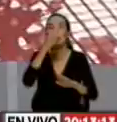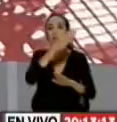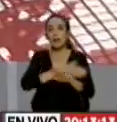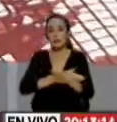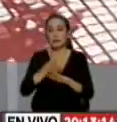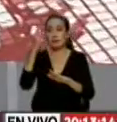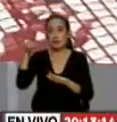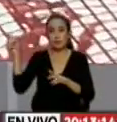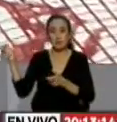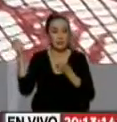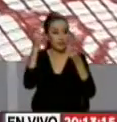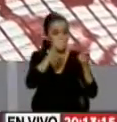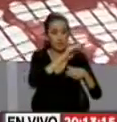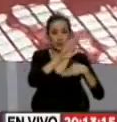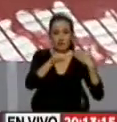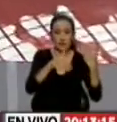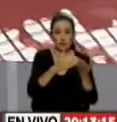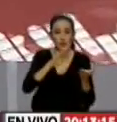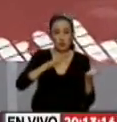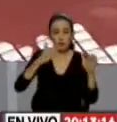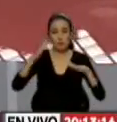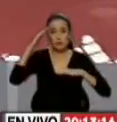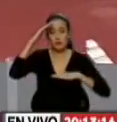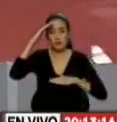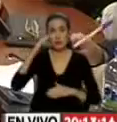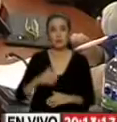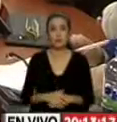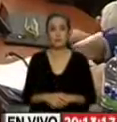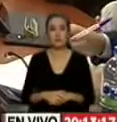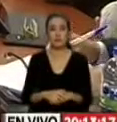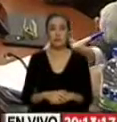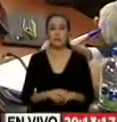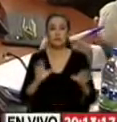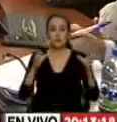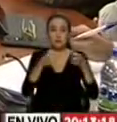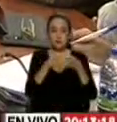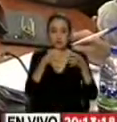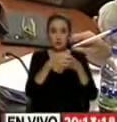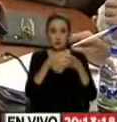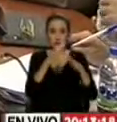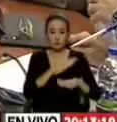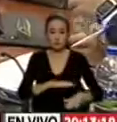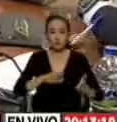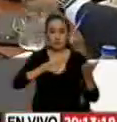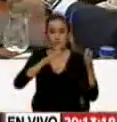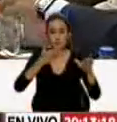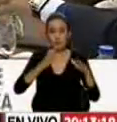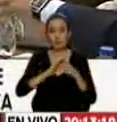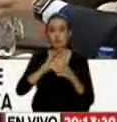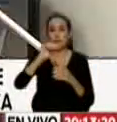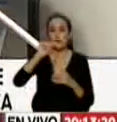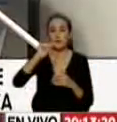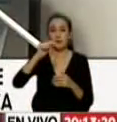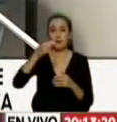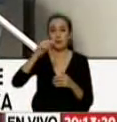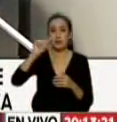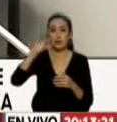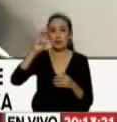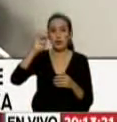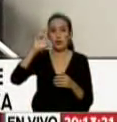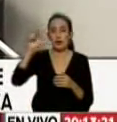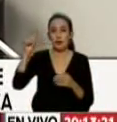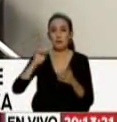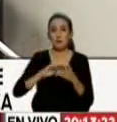de investigar la muerte del militar. Ante la comisión que indaga la muerte del general Jorge Gabela en la Asamblea, Giovanna